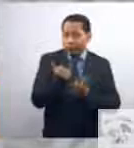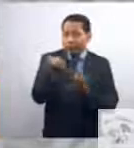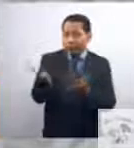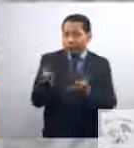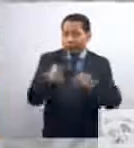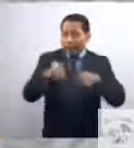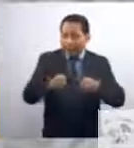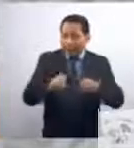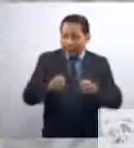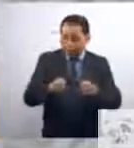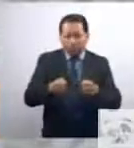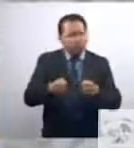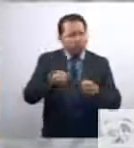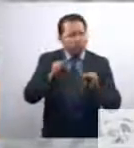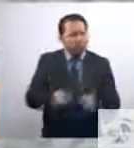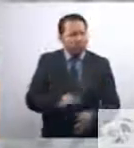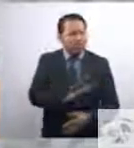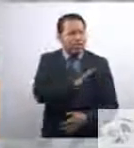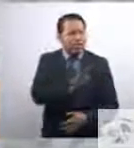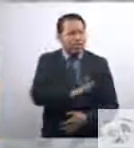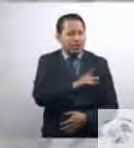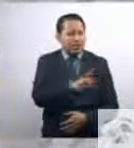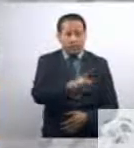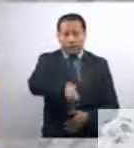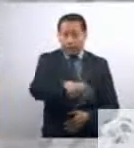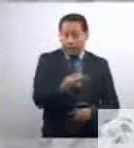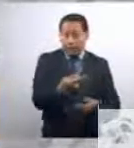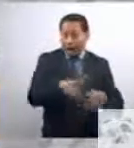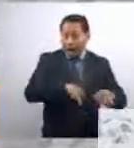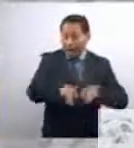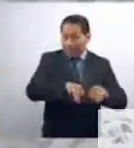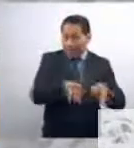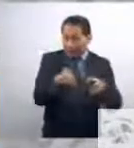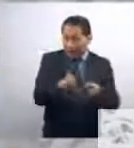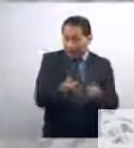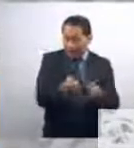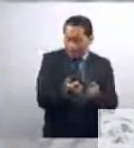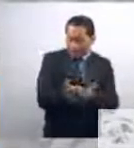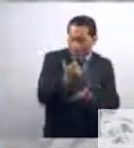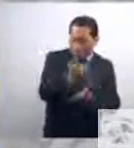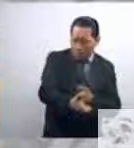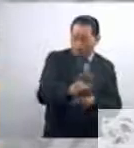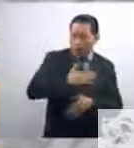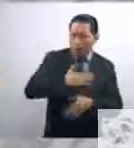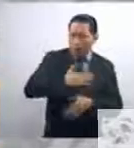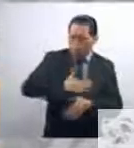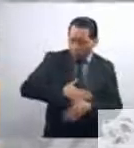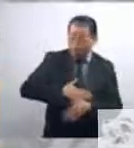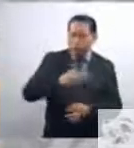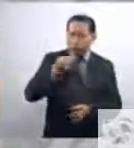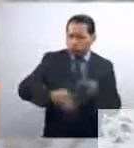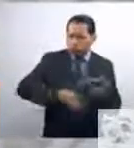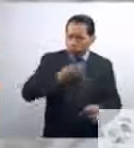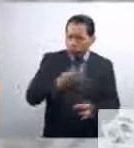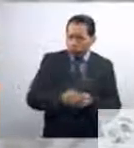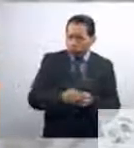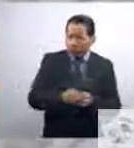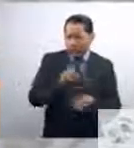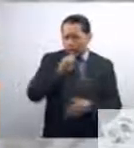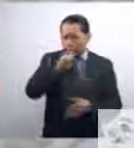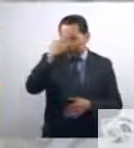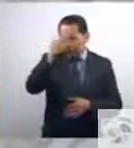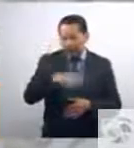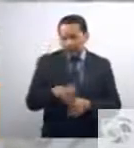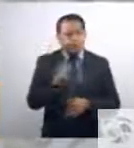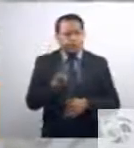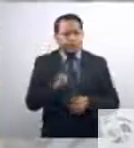la certeza de que se paga a los productores lo justo por su producción. Conscientes de esta función tan